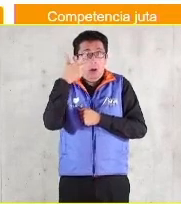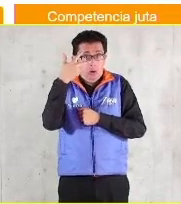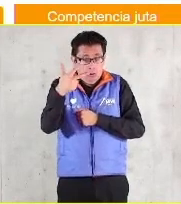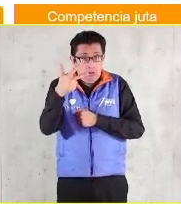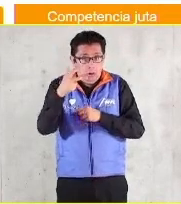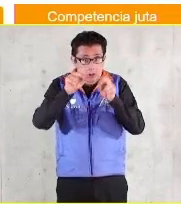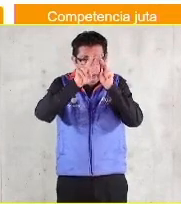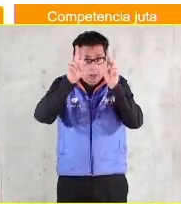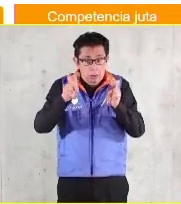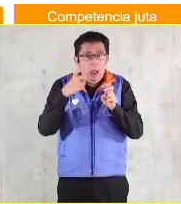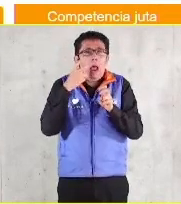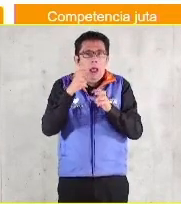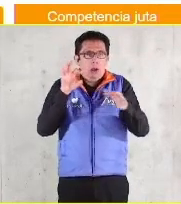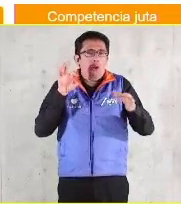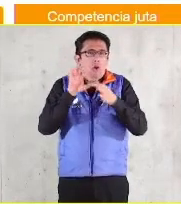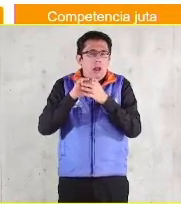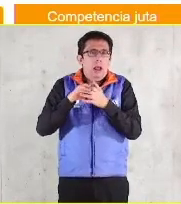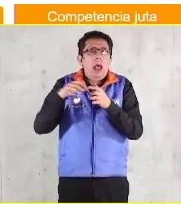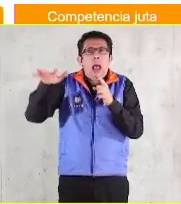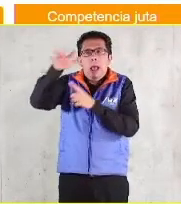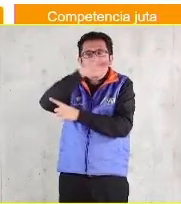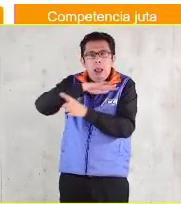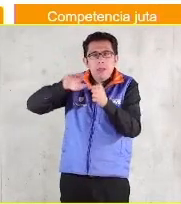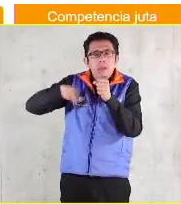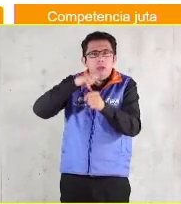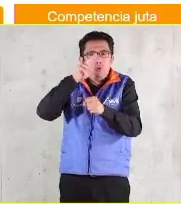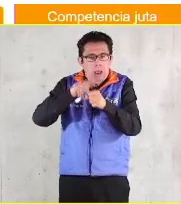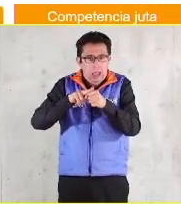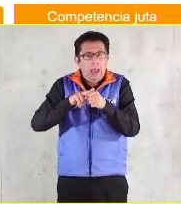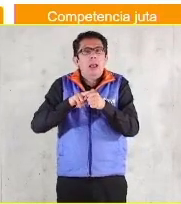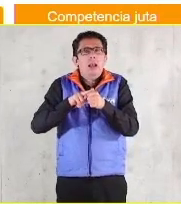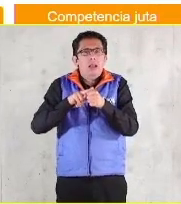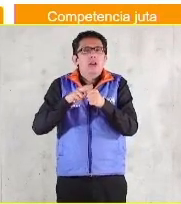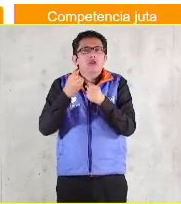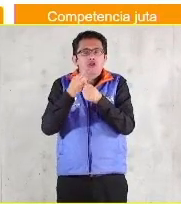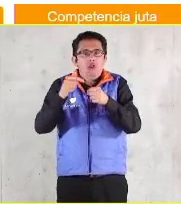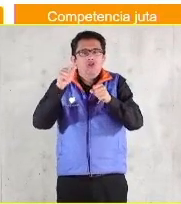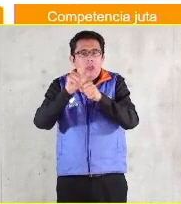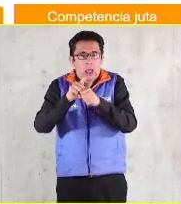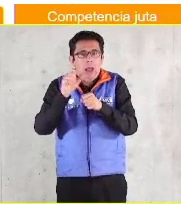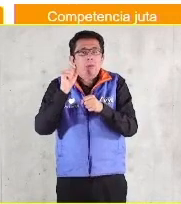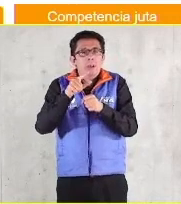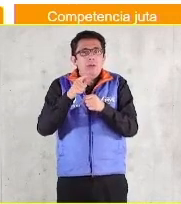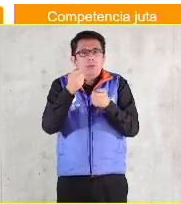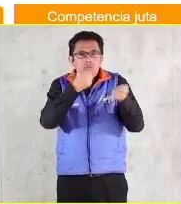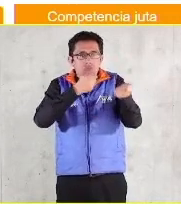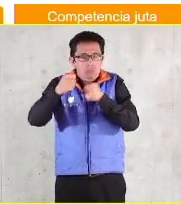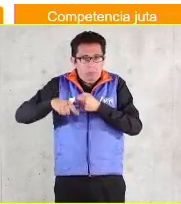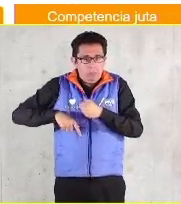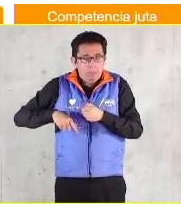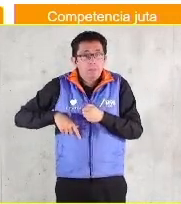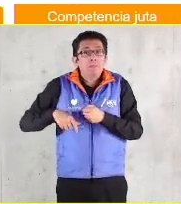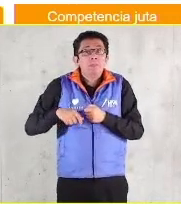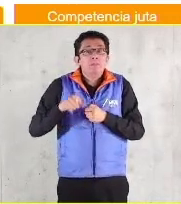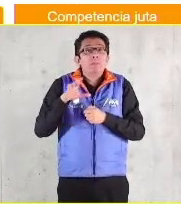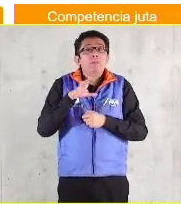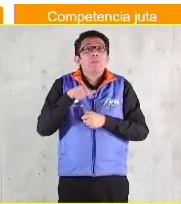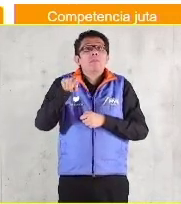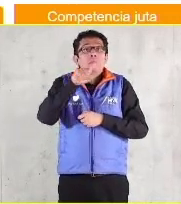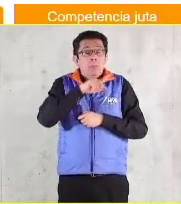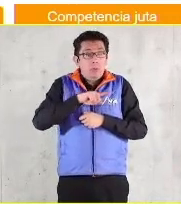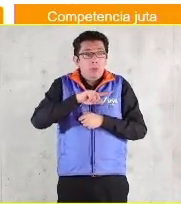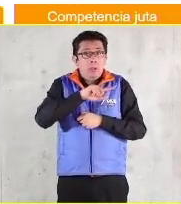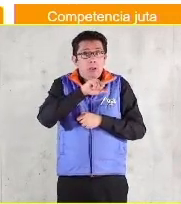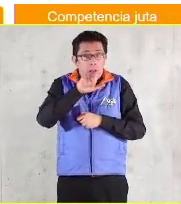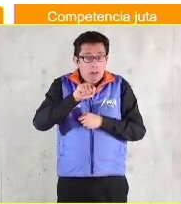de ambiental, social y de gobernanza. Y tenemos 47 ámbitos que en nuestras capacitaciones haremos énfasis sobre